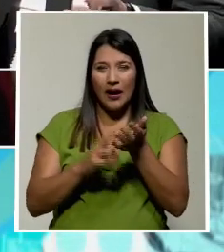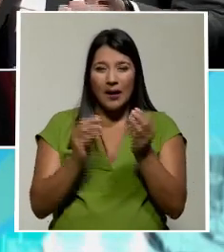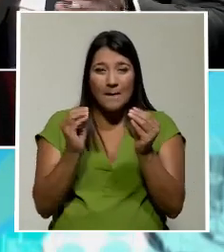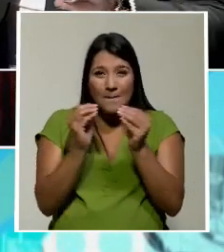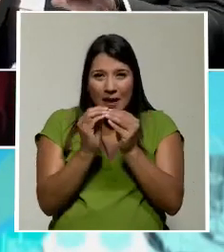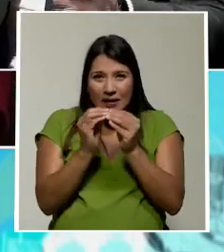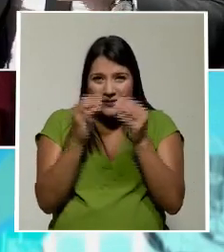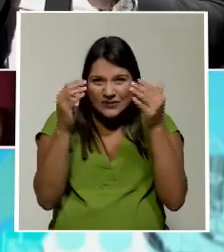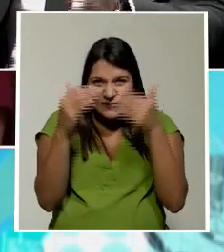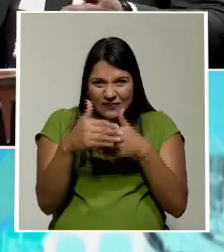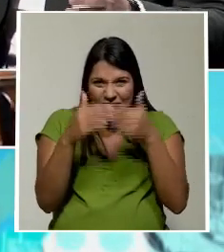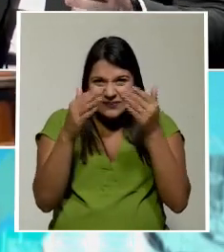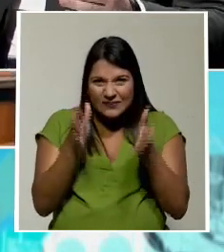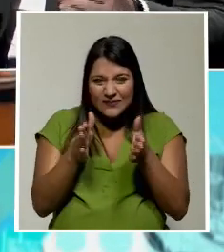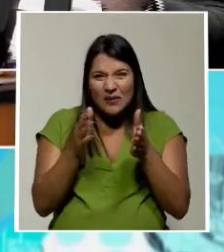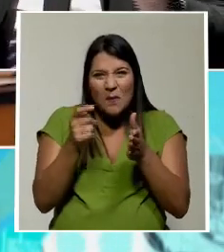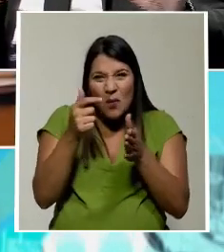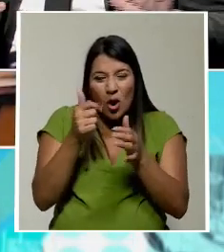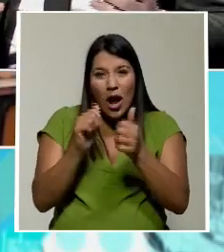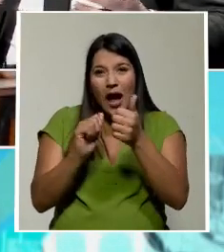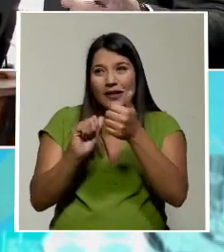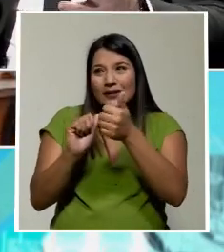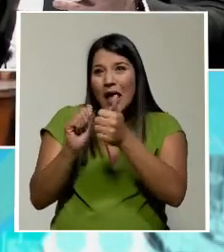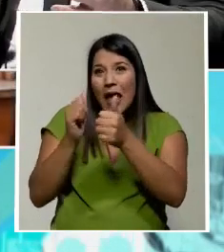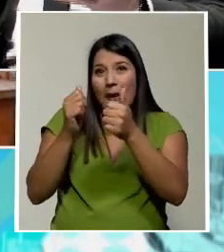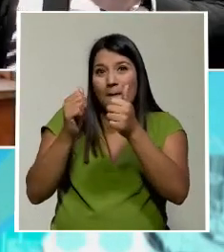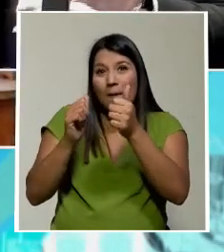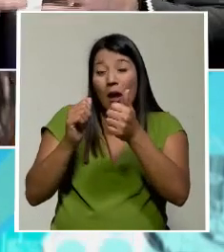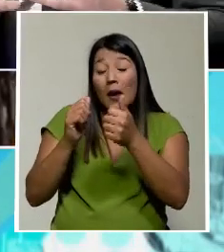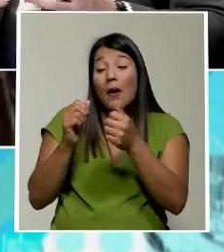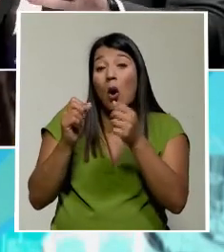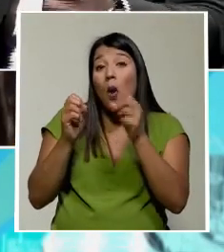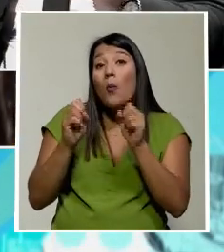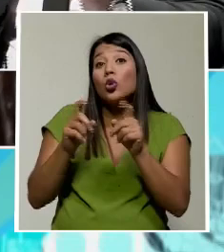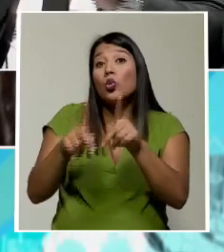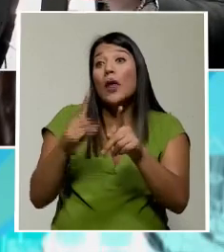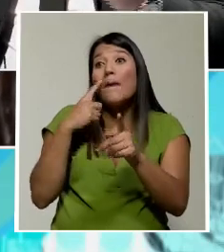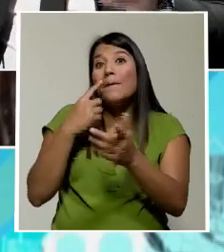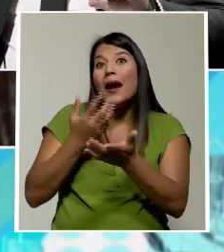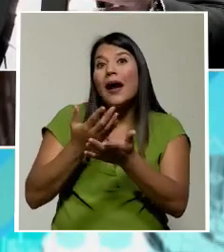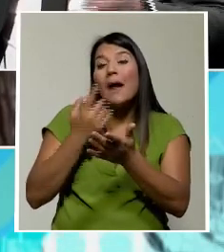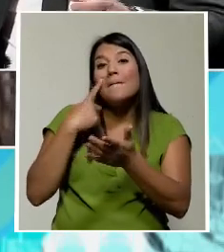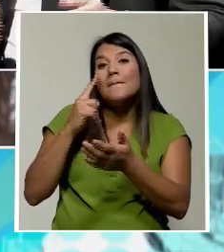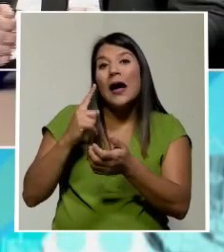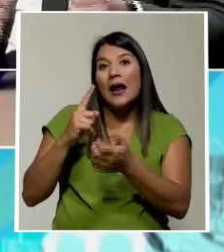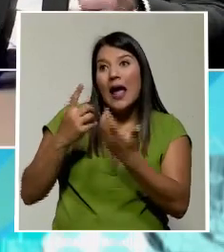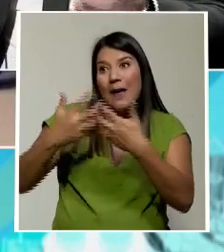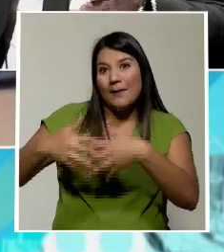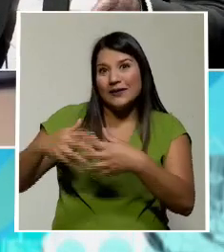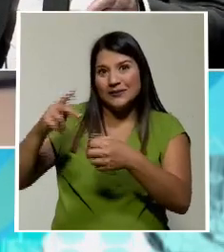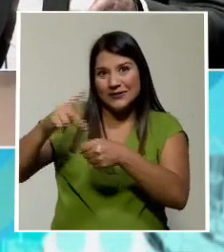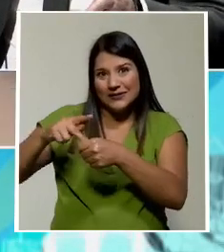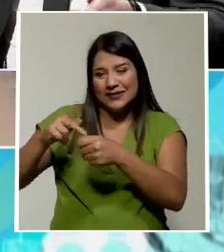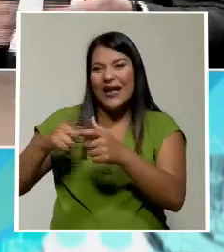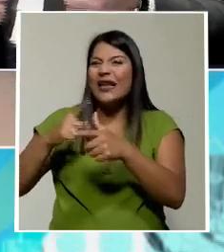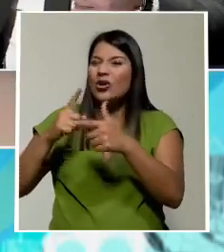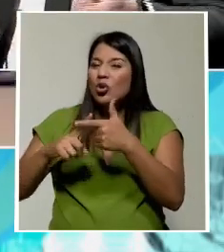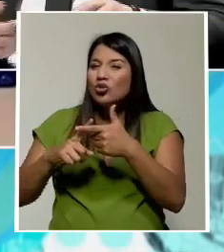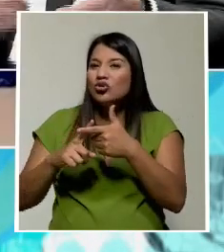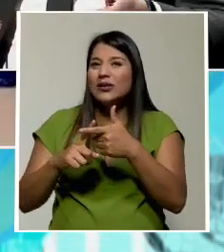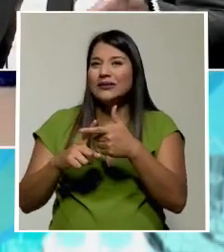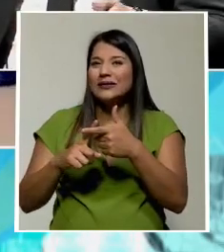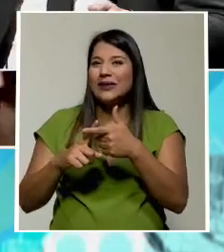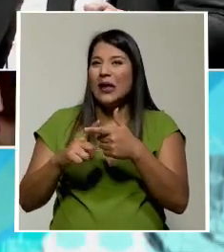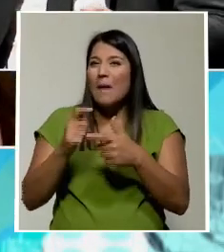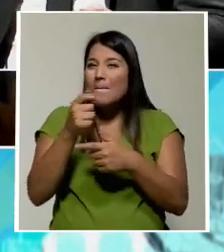que hayan estimaciones o que los oferentes se guarden márgenes de seguridad. En una subasta a la baja, sobre